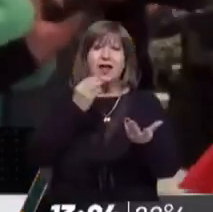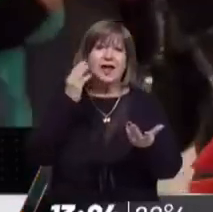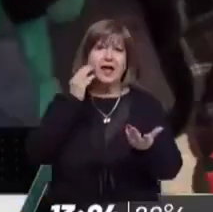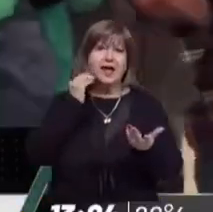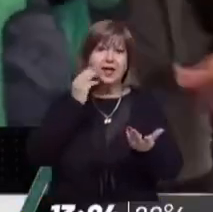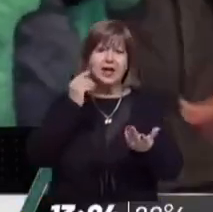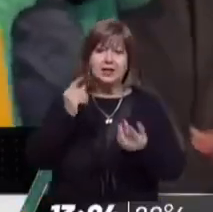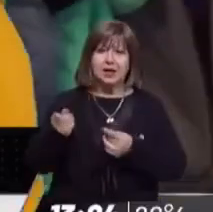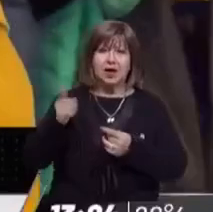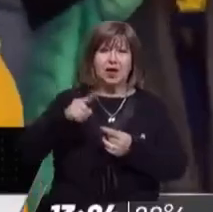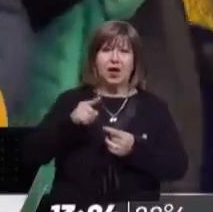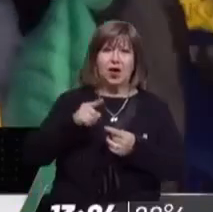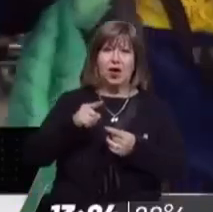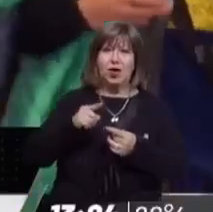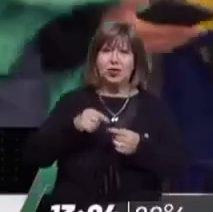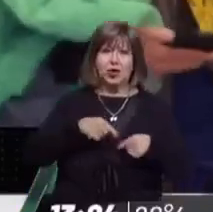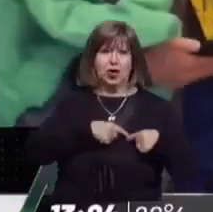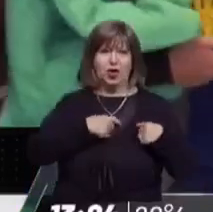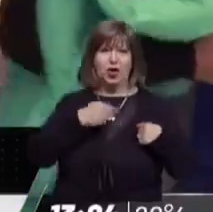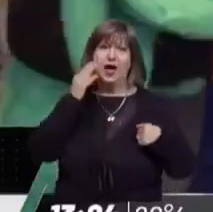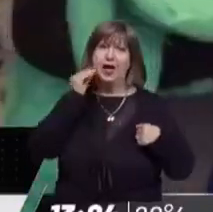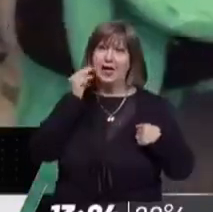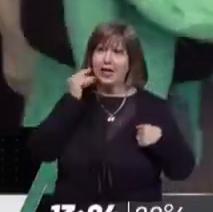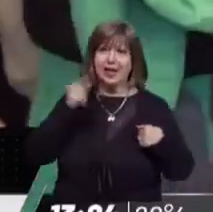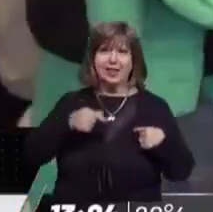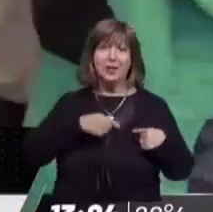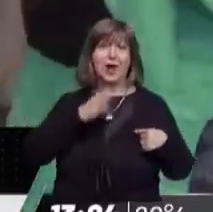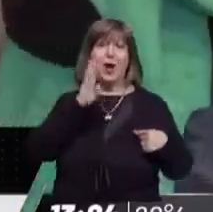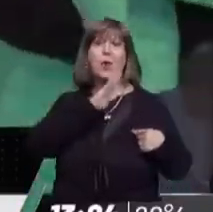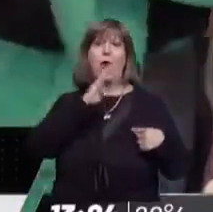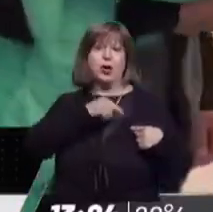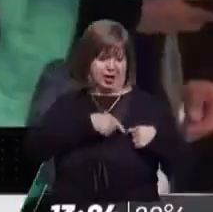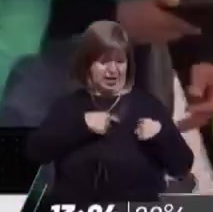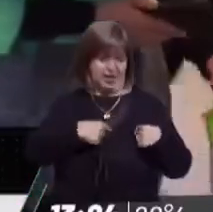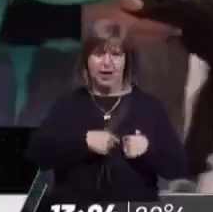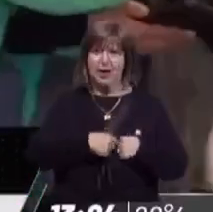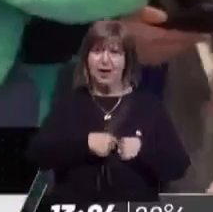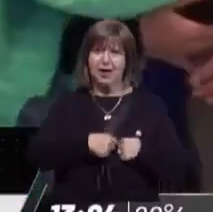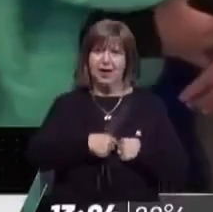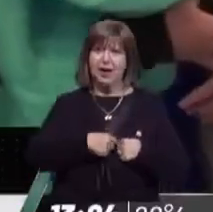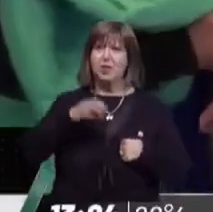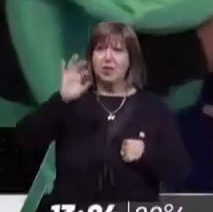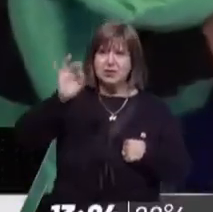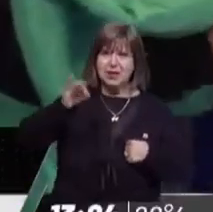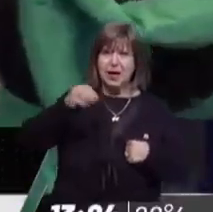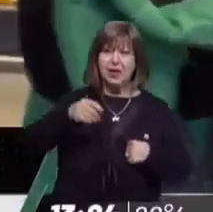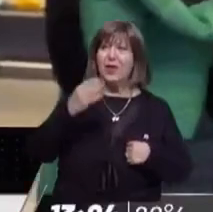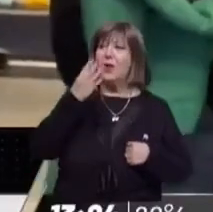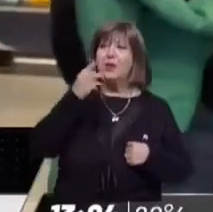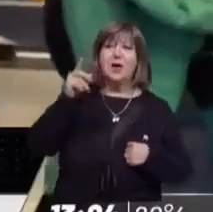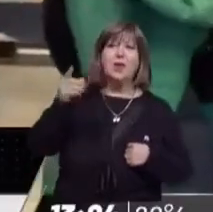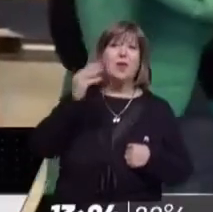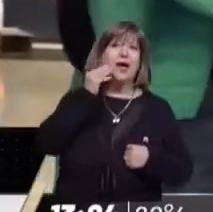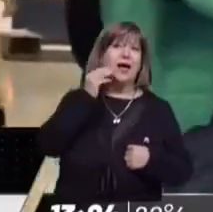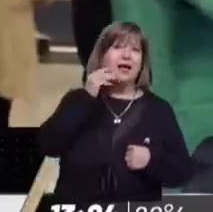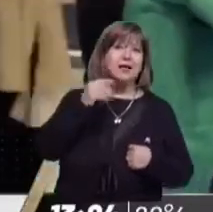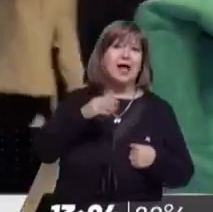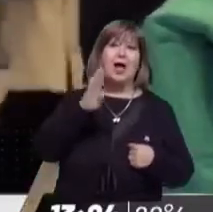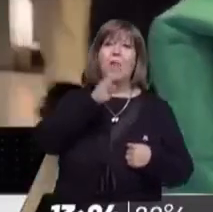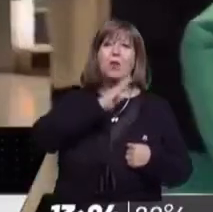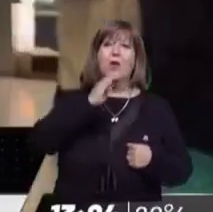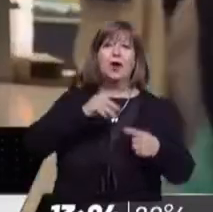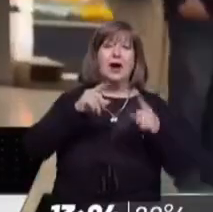con la camiseta. ¿Otro inglés con la camiseta de Boca? Sí. Me gusta eso. ¿Usted ha estudiado los equipos del mundo y ha dicho Boca es el número